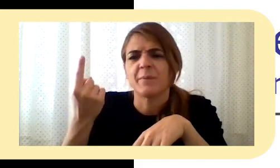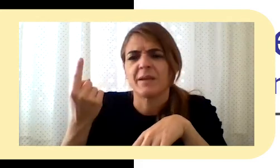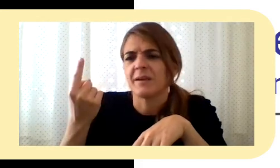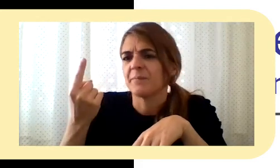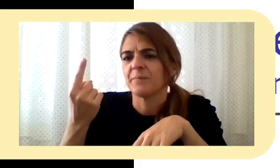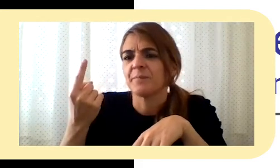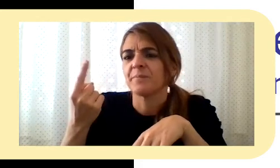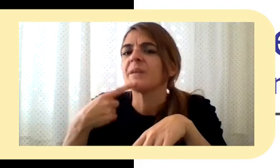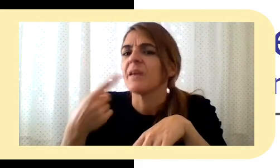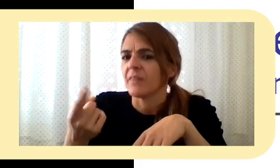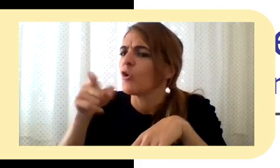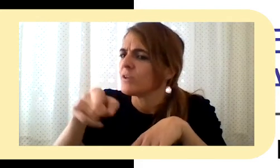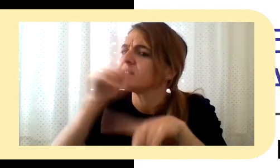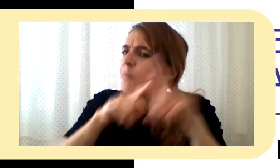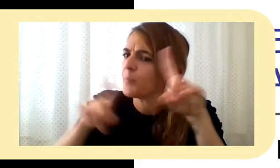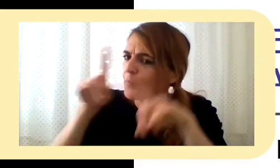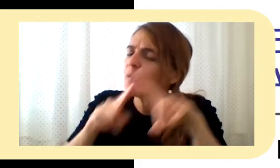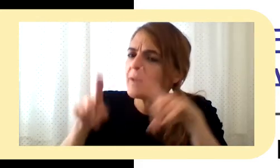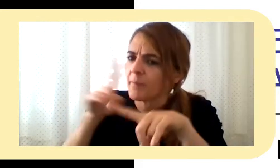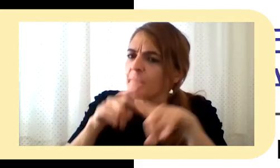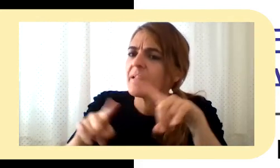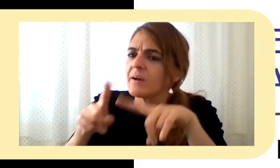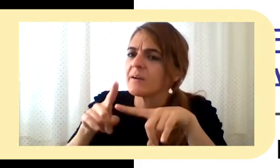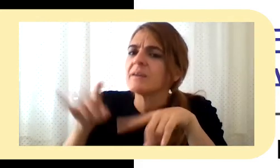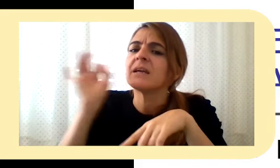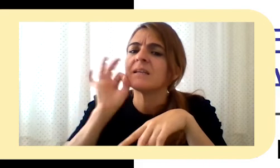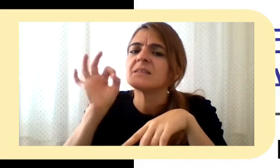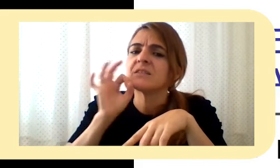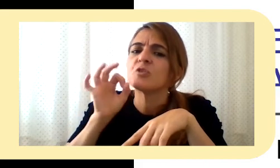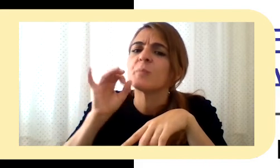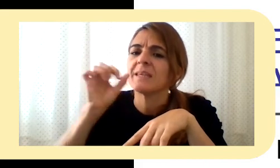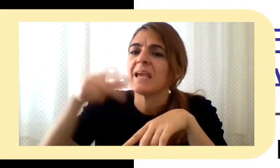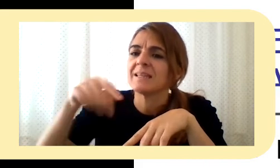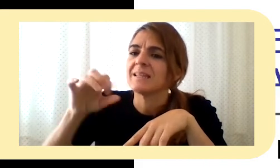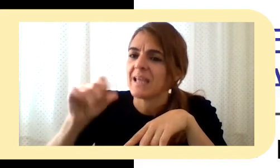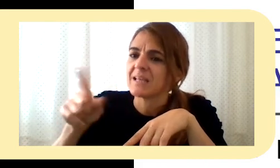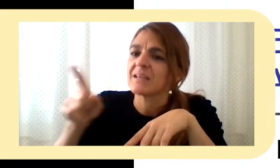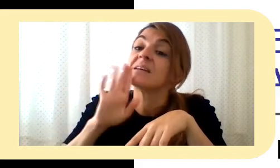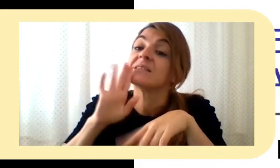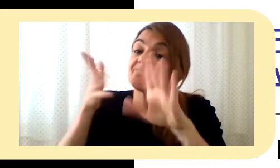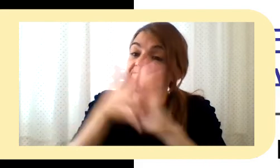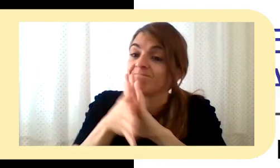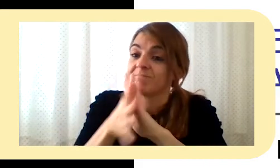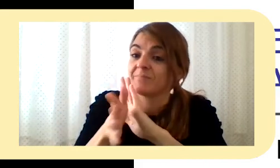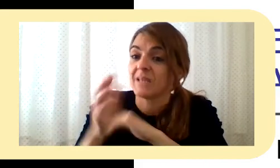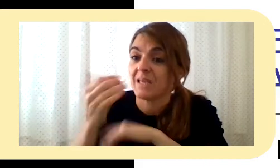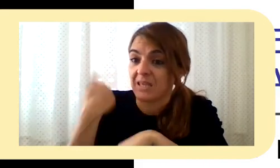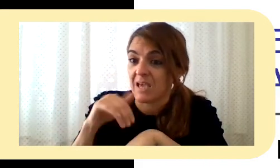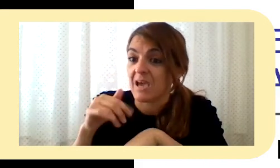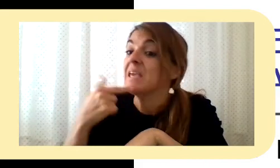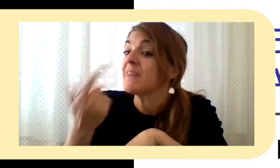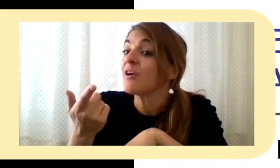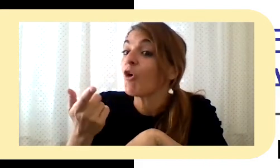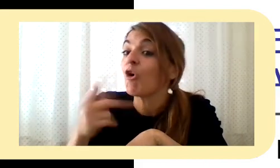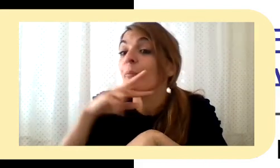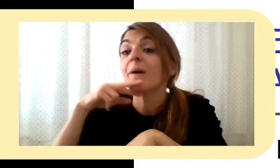problema, explicó el síndrome de Yentel, que muy bien lo ha explicado ella, y dijo: no hemos valorado bien que la primera causa de